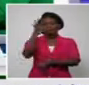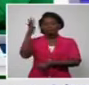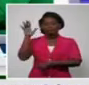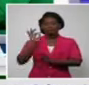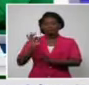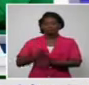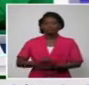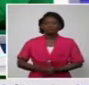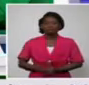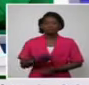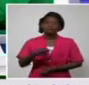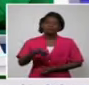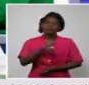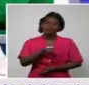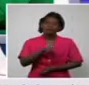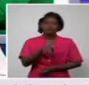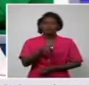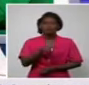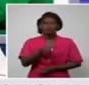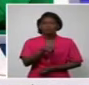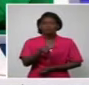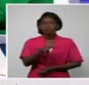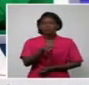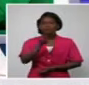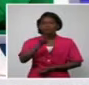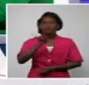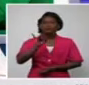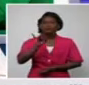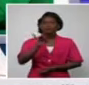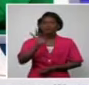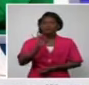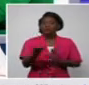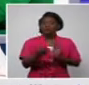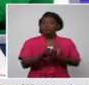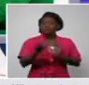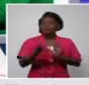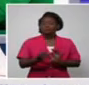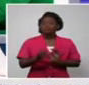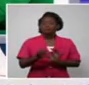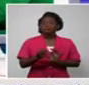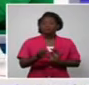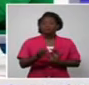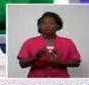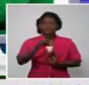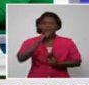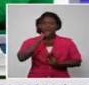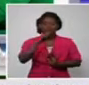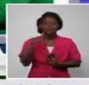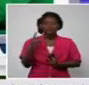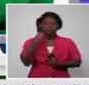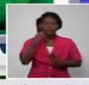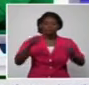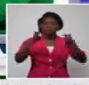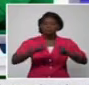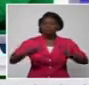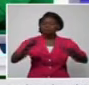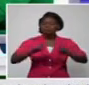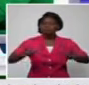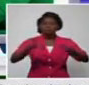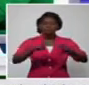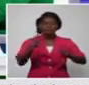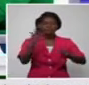que en el día de ayer, 27 de los casos confirmados no se pudo precisar la fuente de